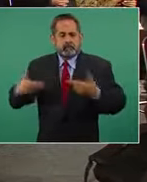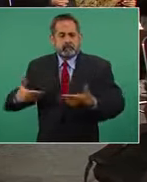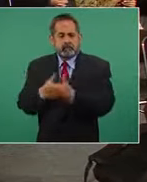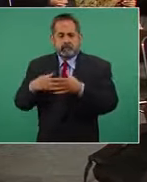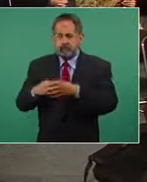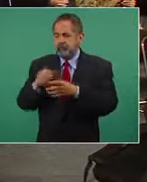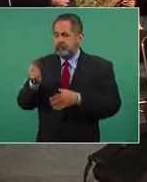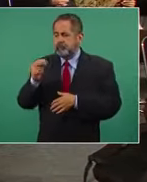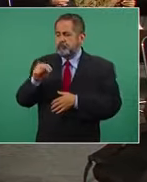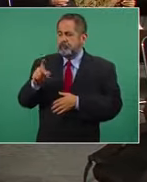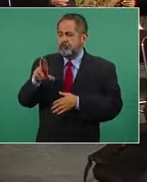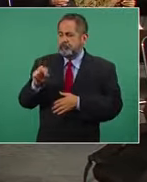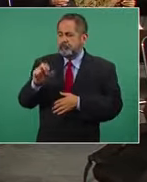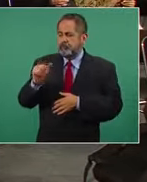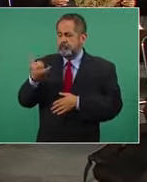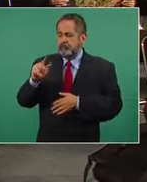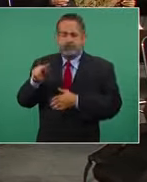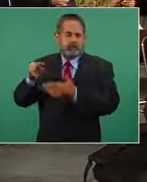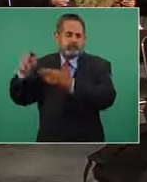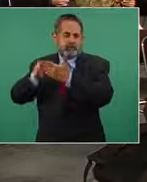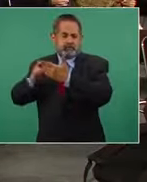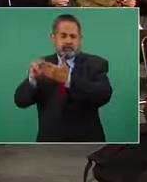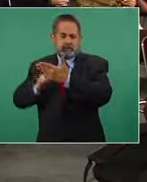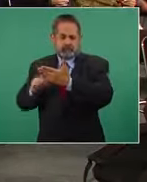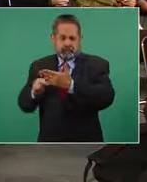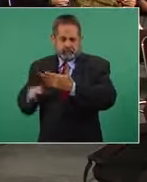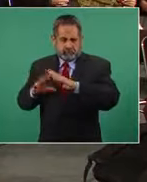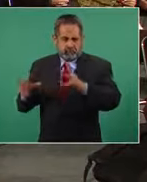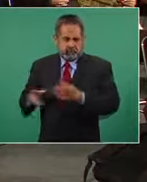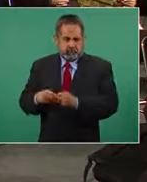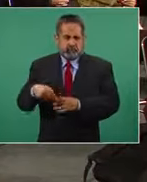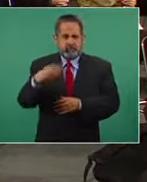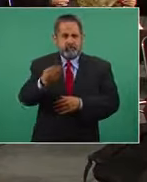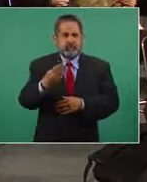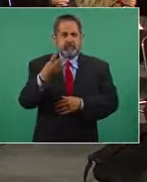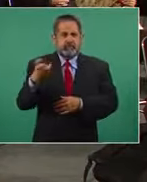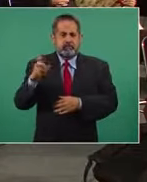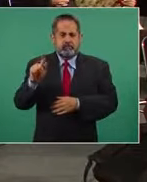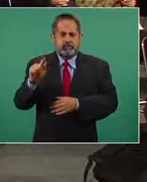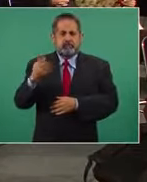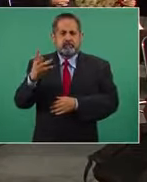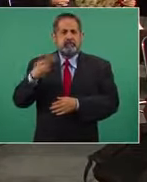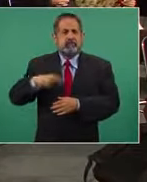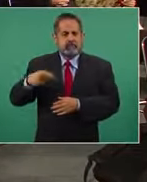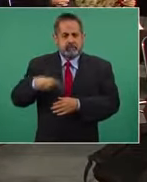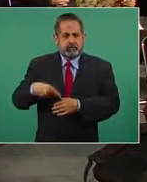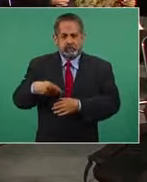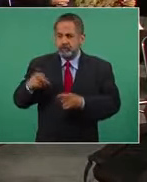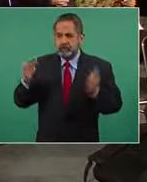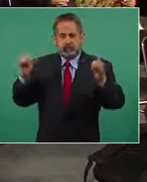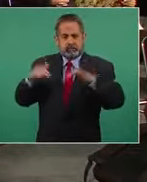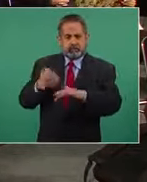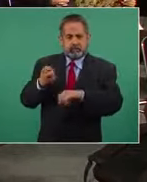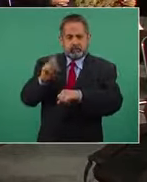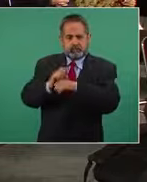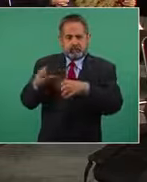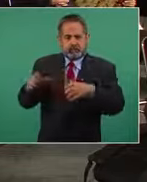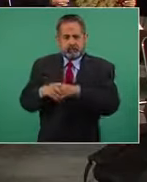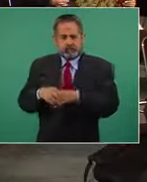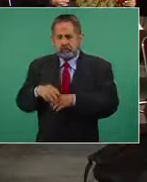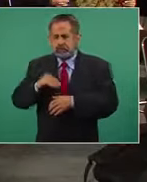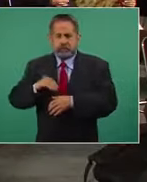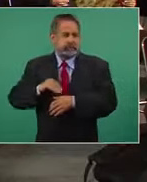Pablo Ayutla, que firman a continuación, y son 374 personas que se juntaron ahí. Hicimos